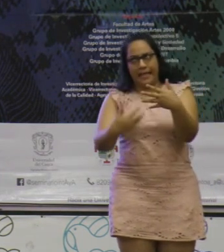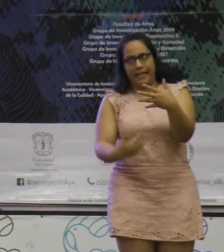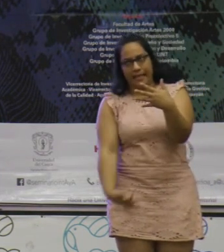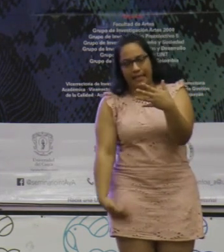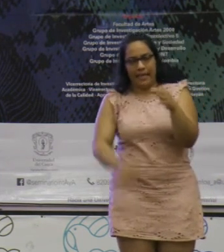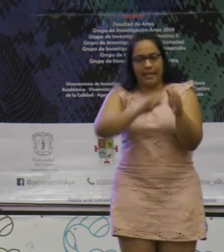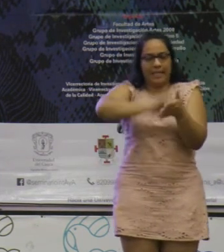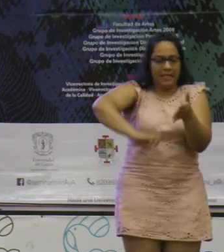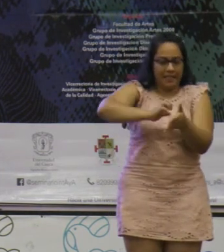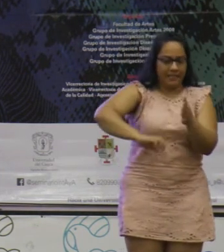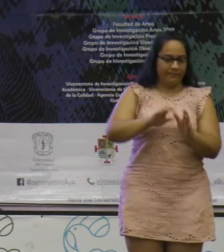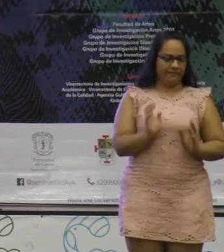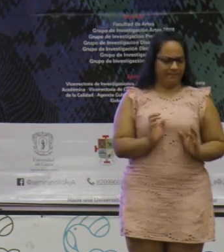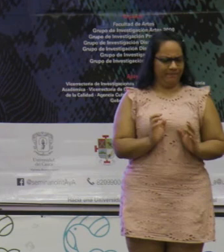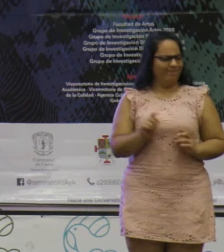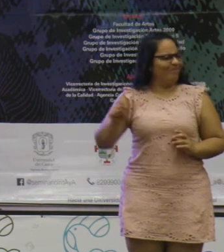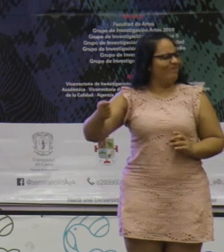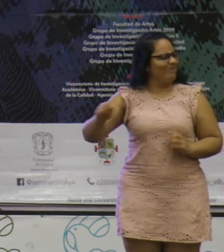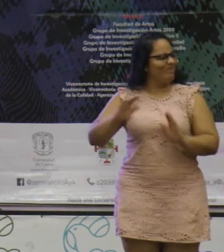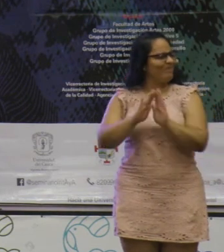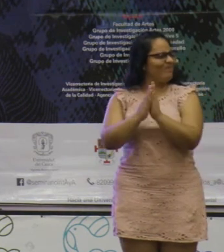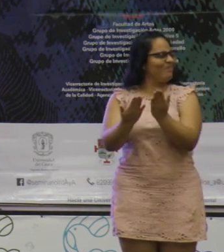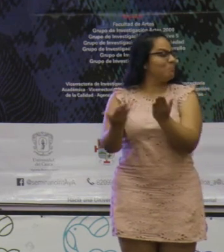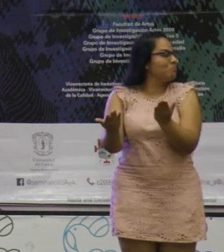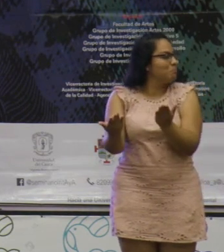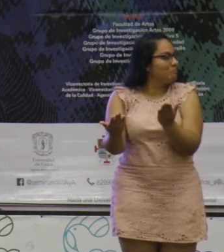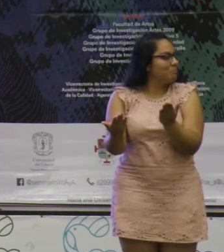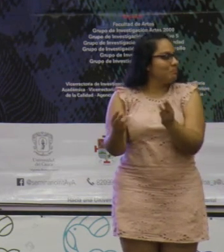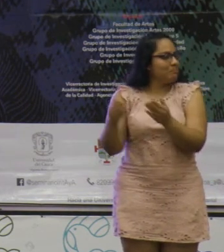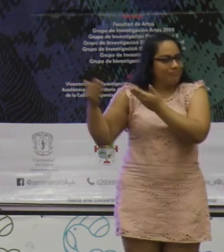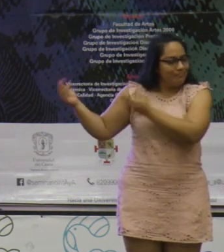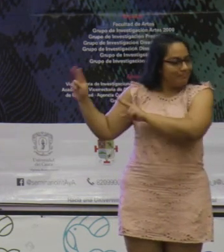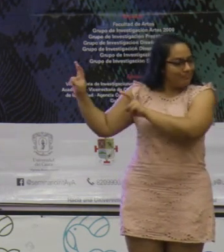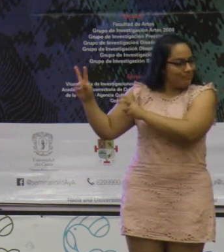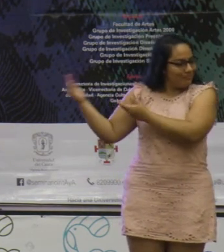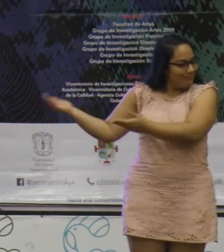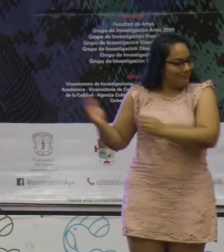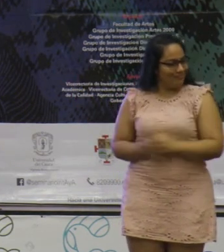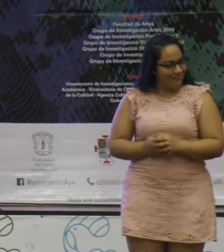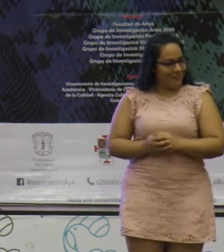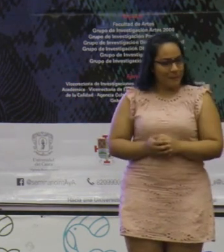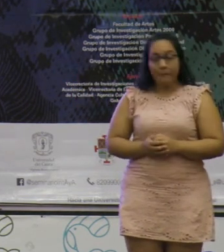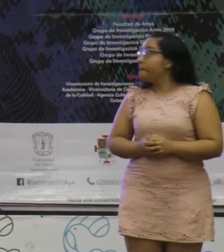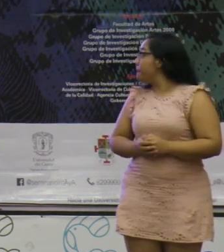X. ¿De qué habla el libro? Pues habla de esto. Y mucha